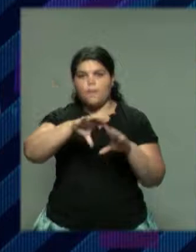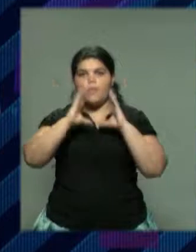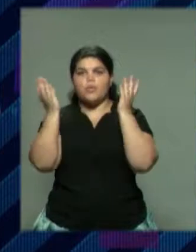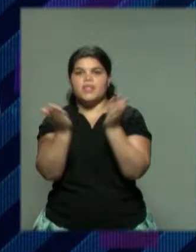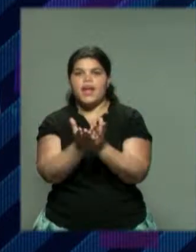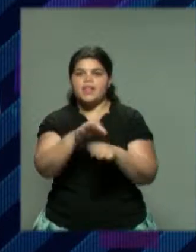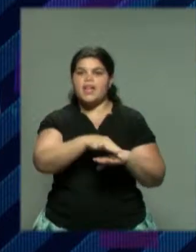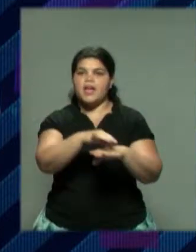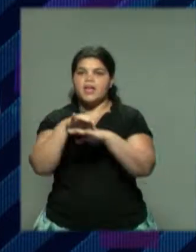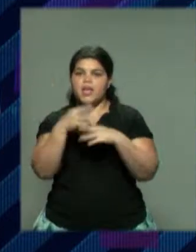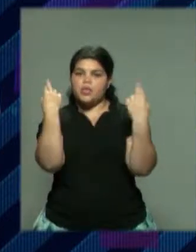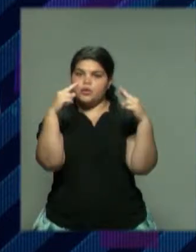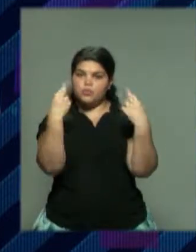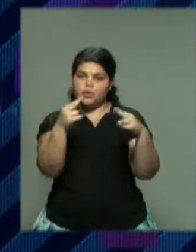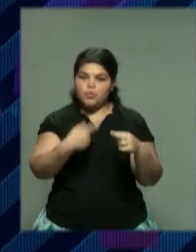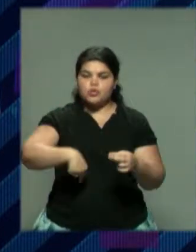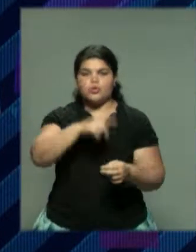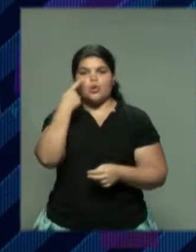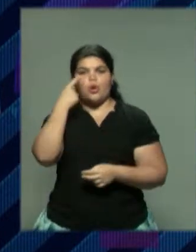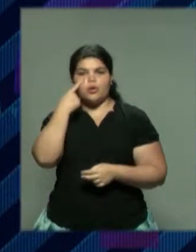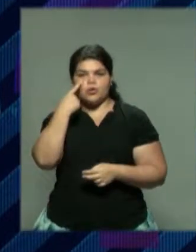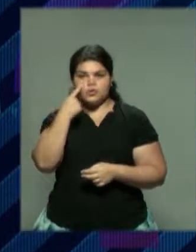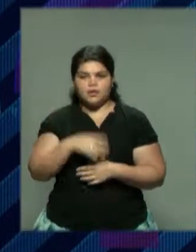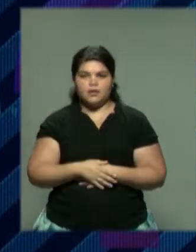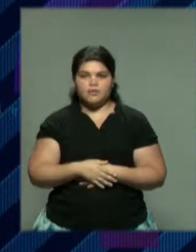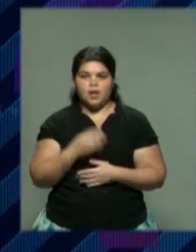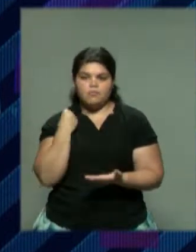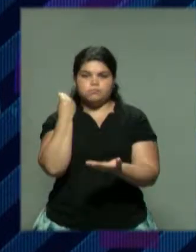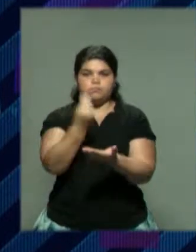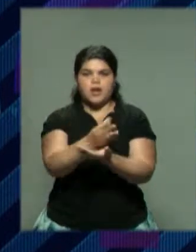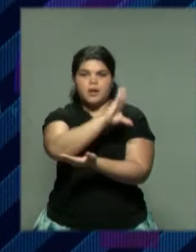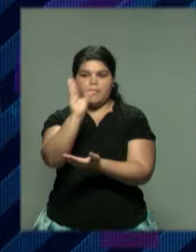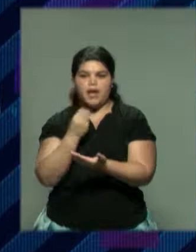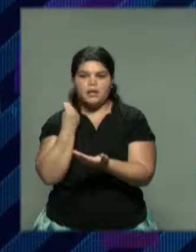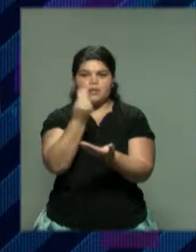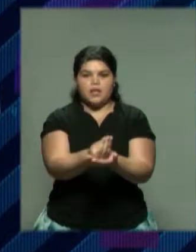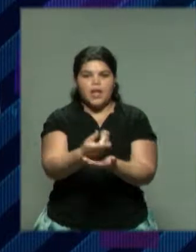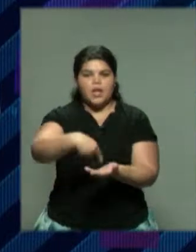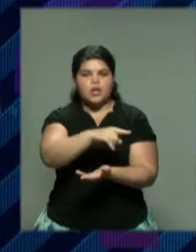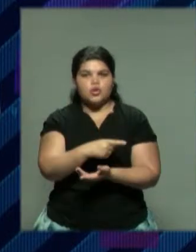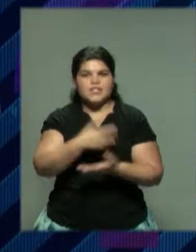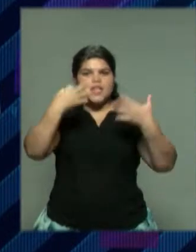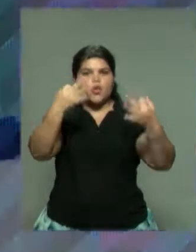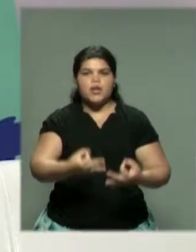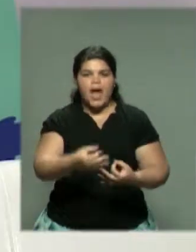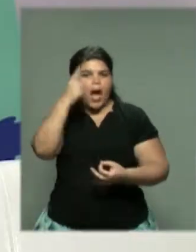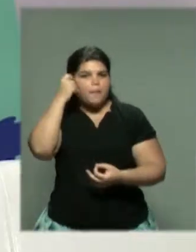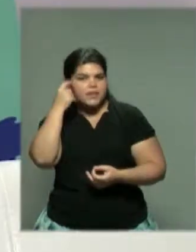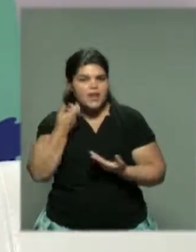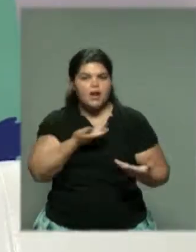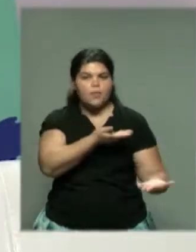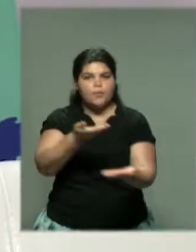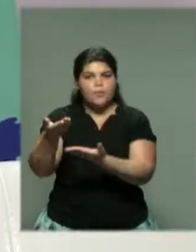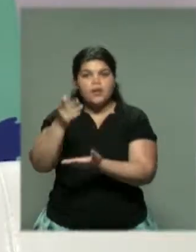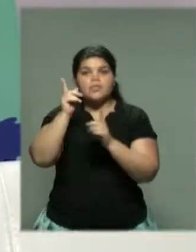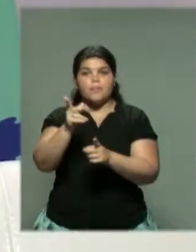de Turismo, quienes nosotros conocemos como embajadores de sus países que aportan seguridad, aprendizaje y muchas veces reciben a nuestros